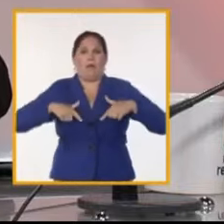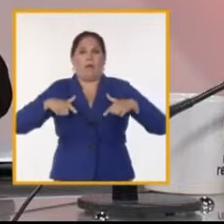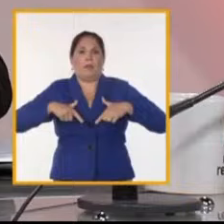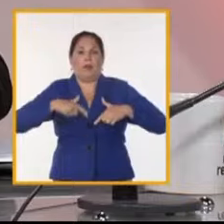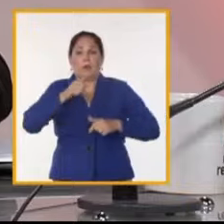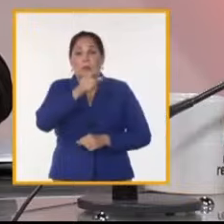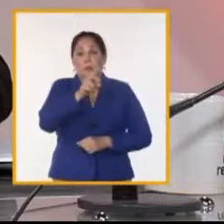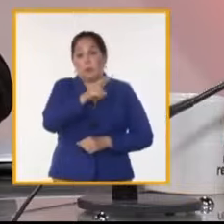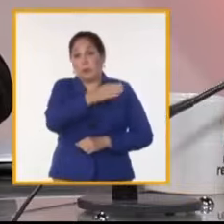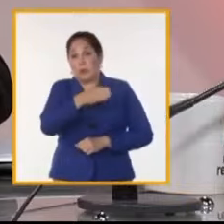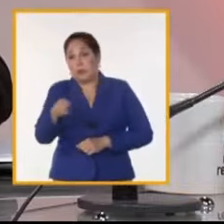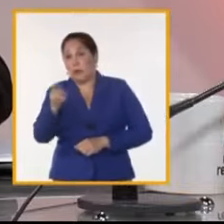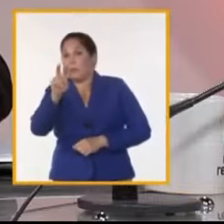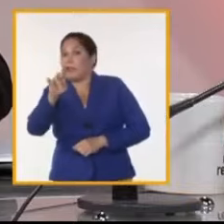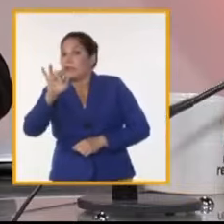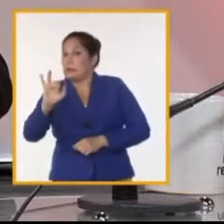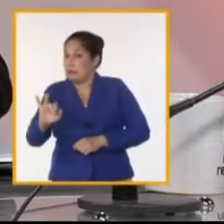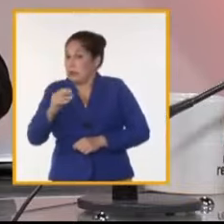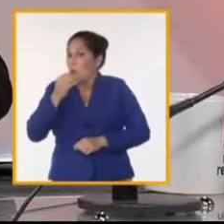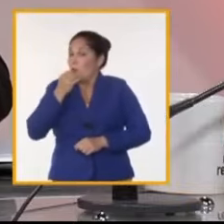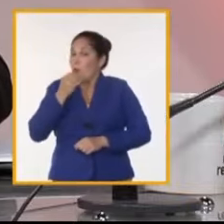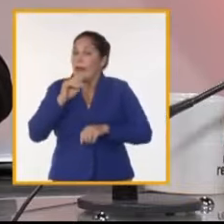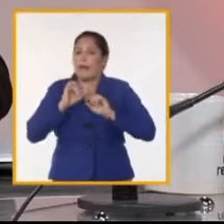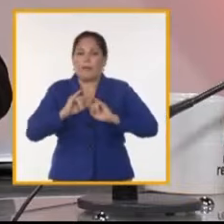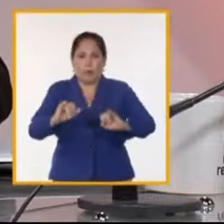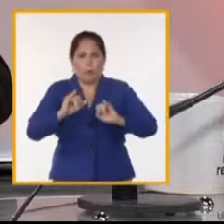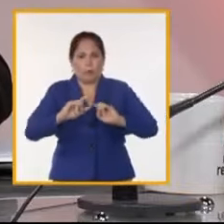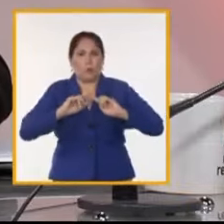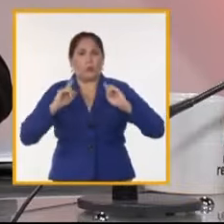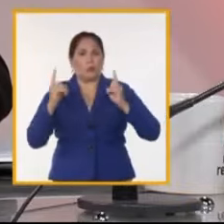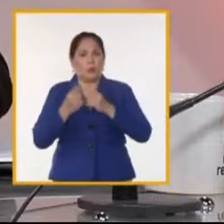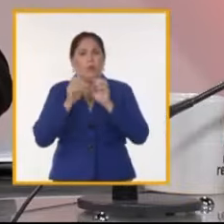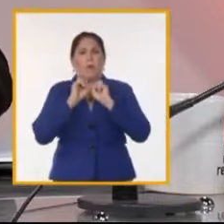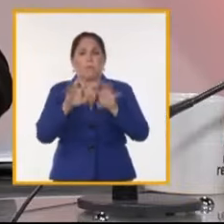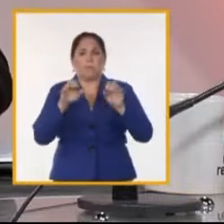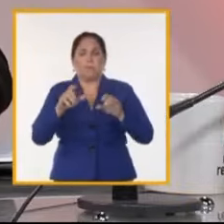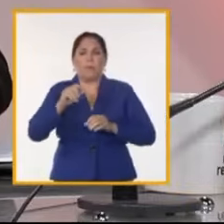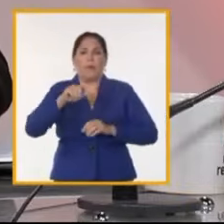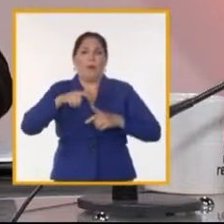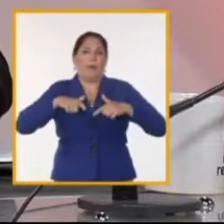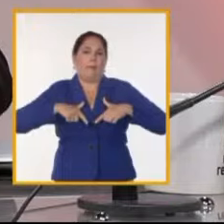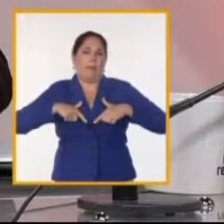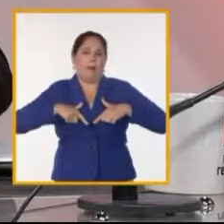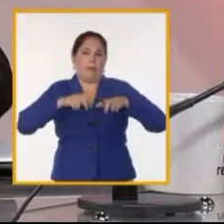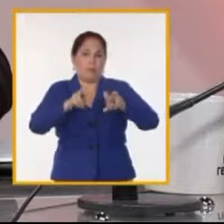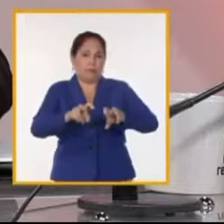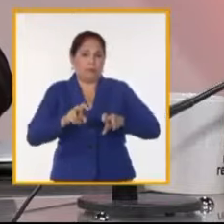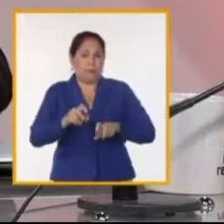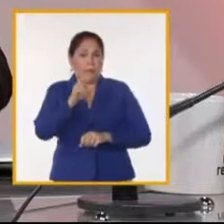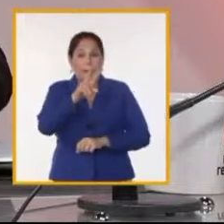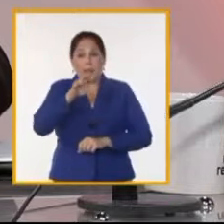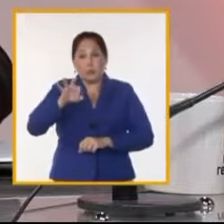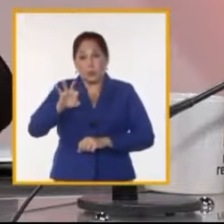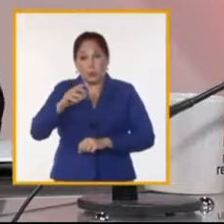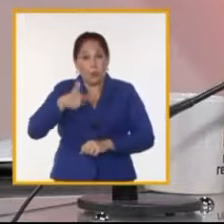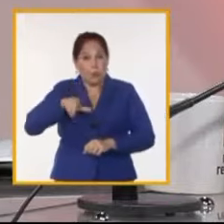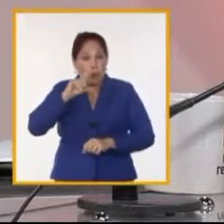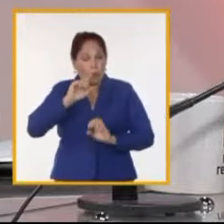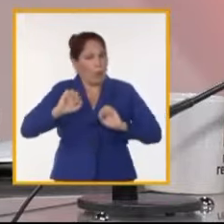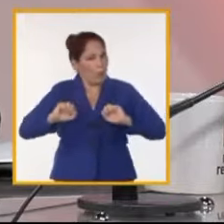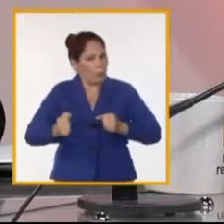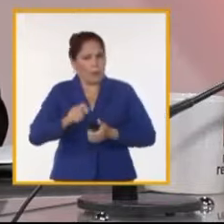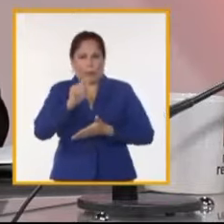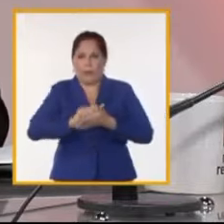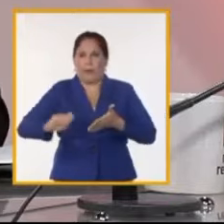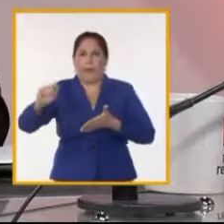el 12 y el 27 pues se dará toda la campaña electoral y el 28 de junio tendrán lugar